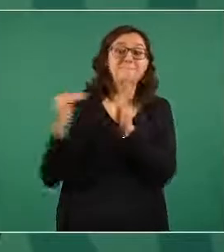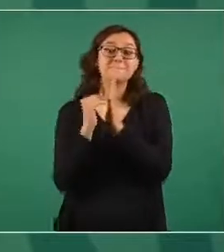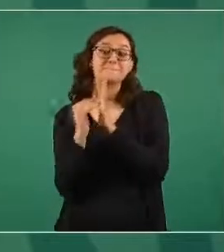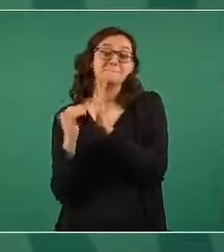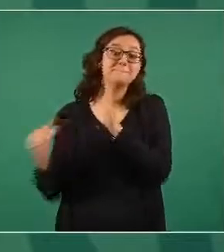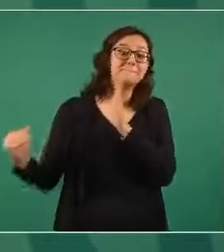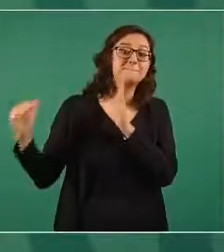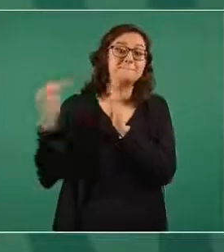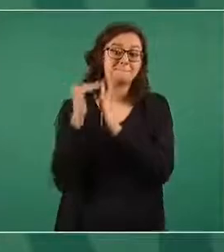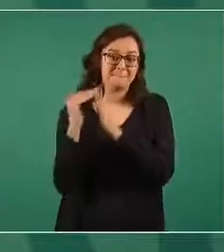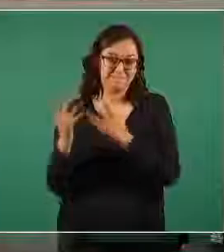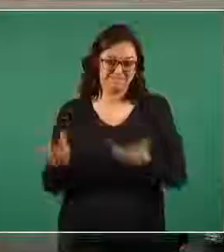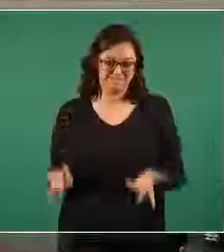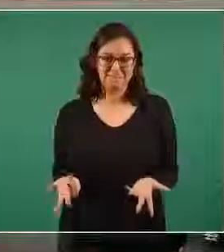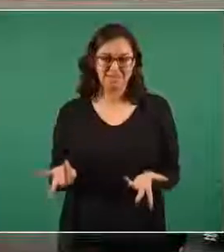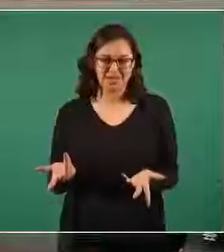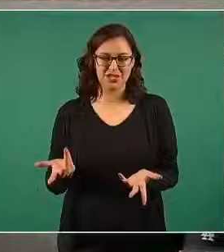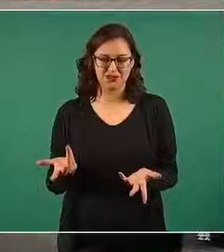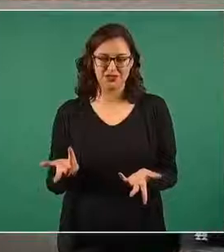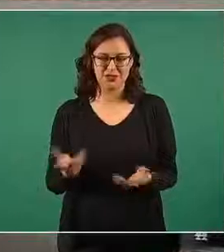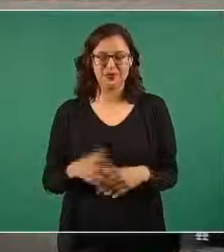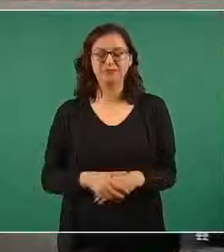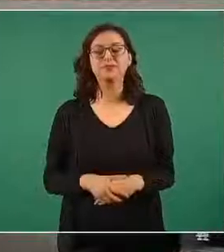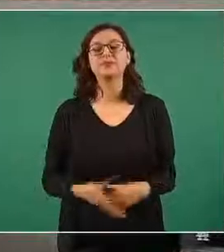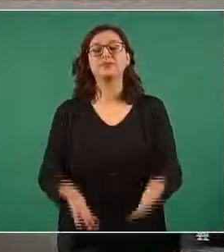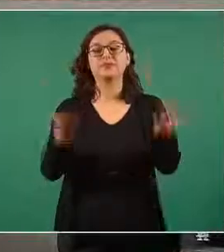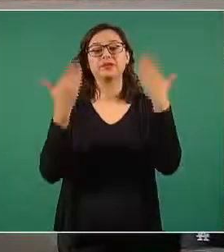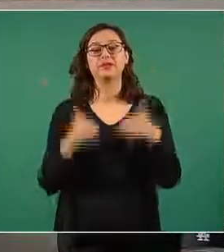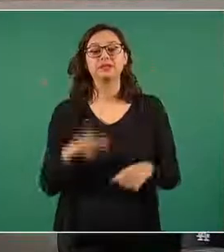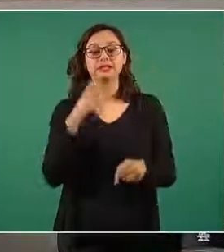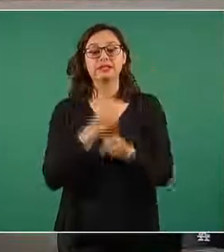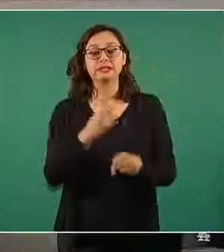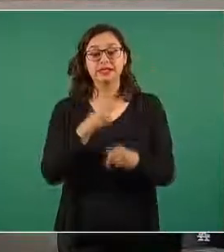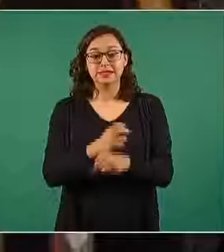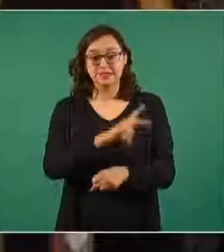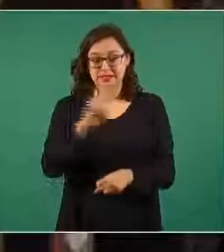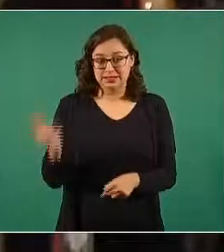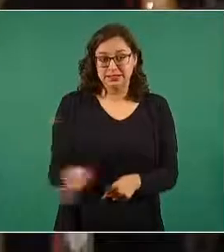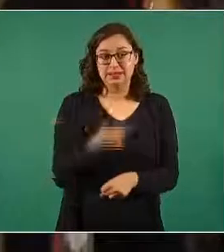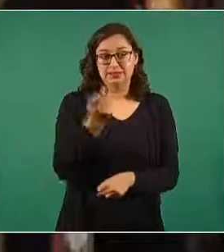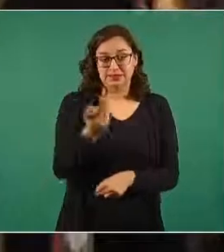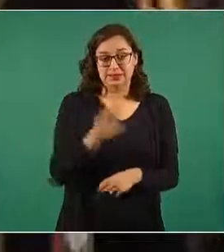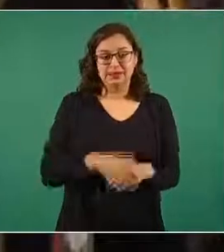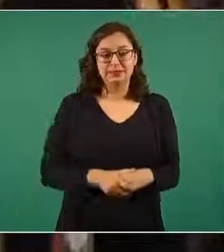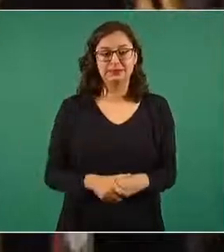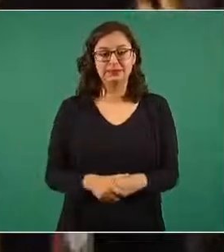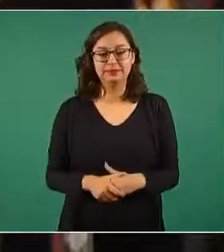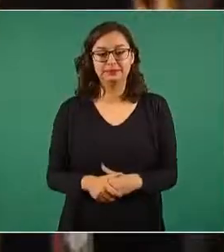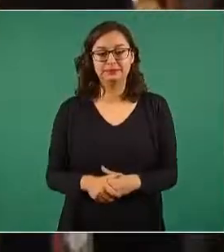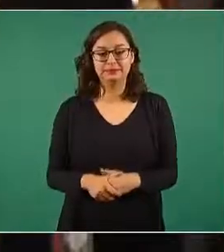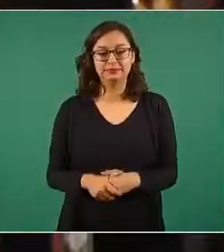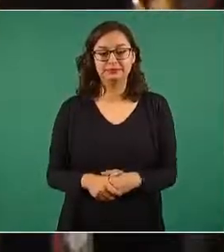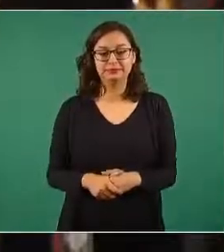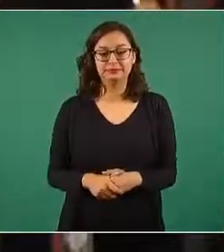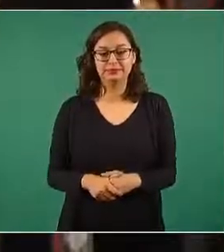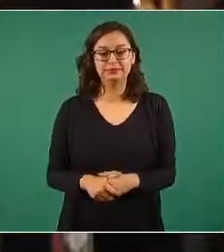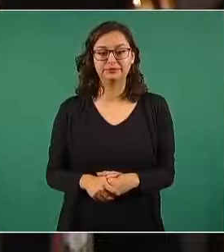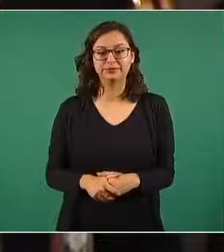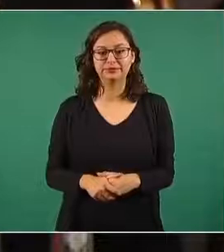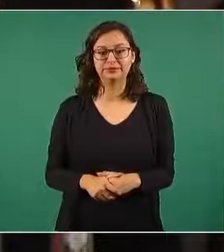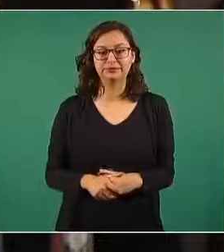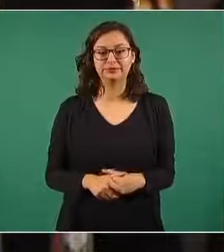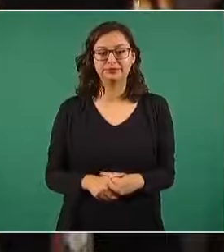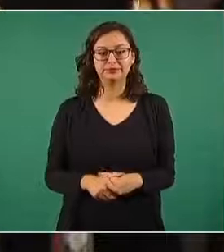Bueno. No, pues nada que ver. Presidente, una segunda pregunta y que también tendría que ver con impunidad y inseguridad. Es